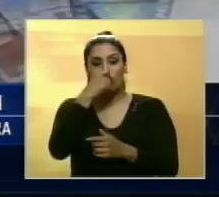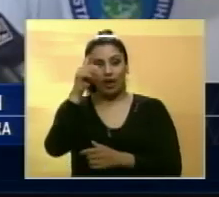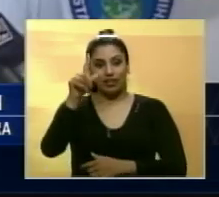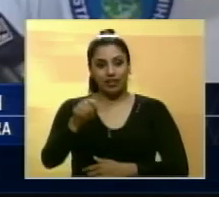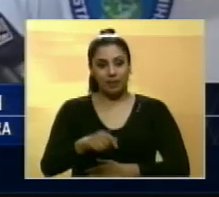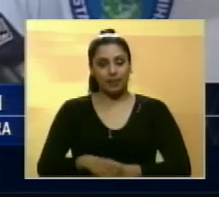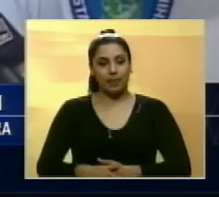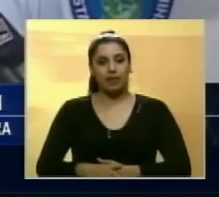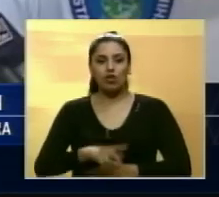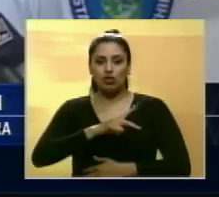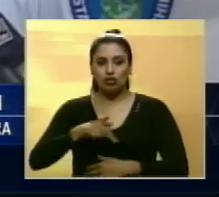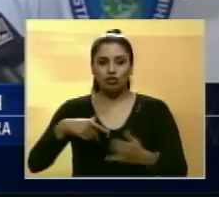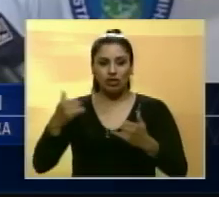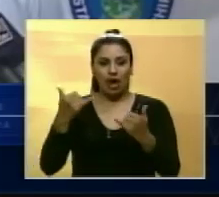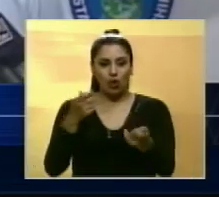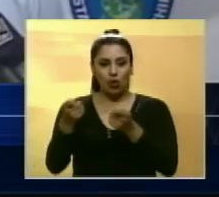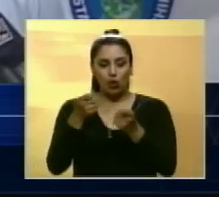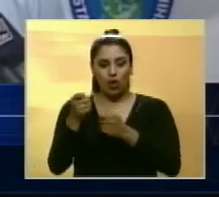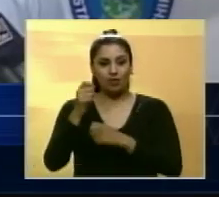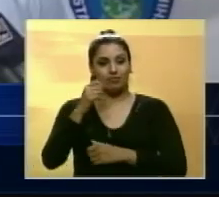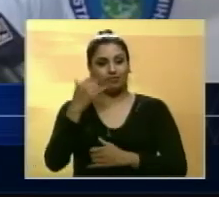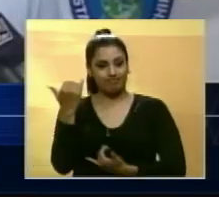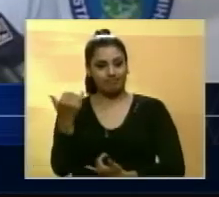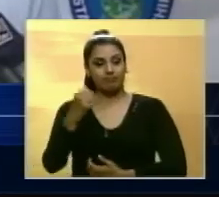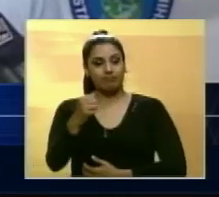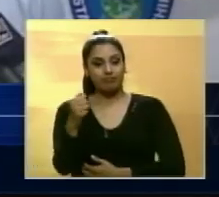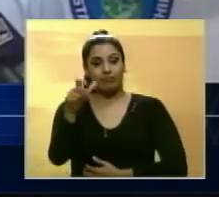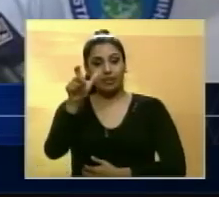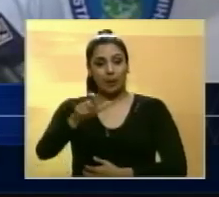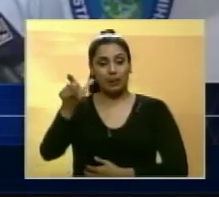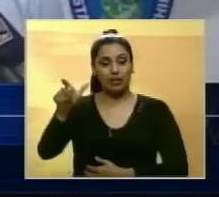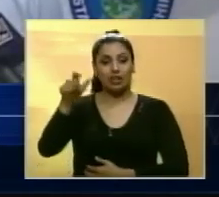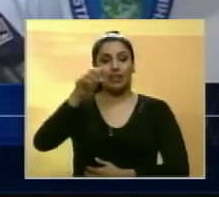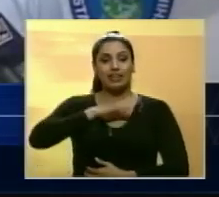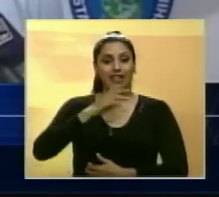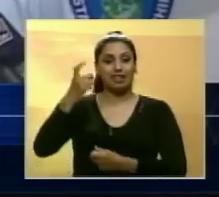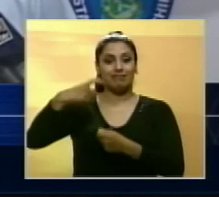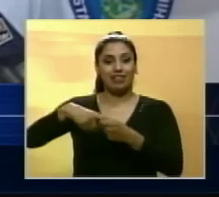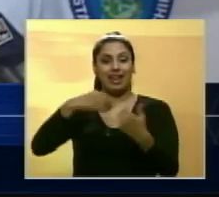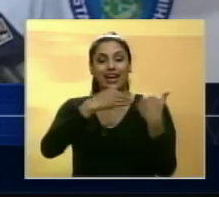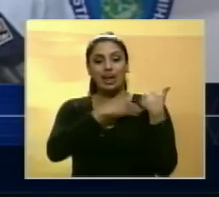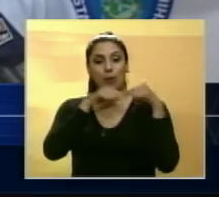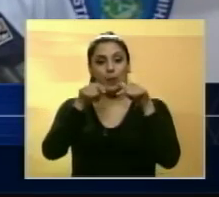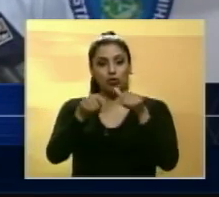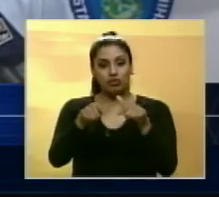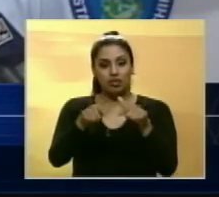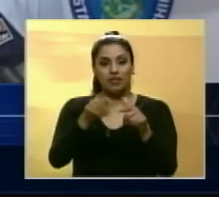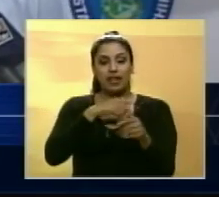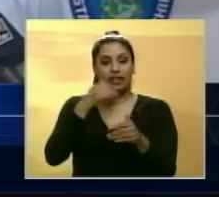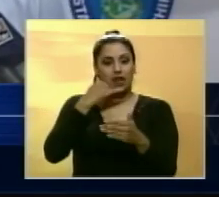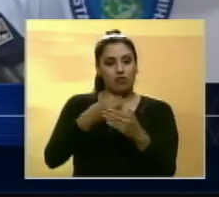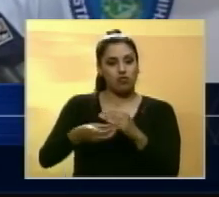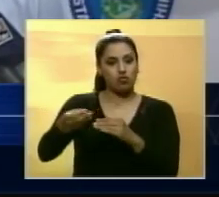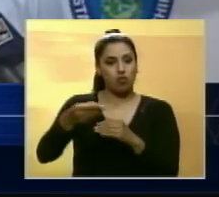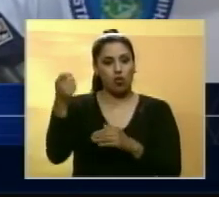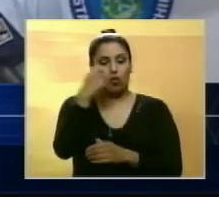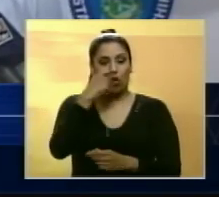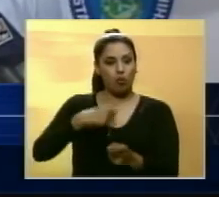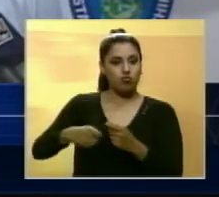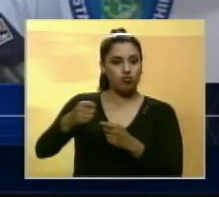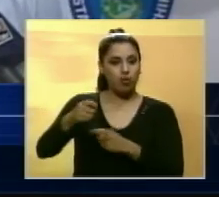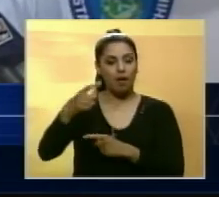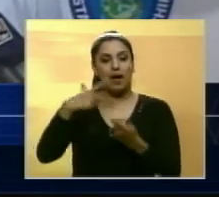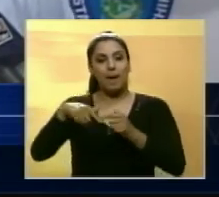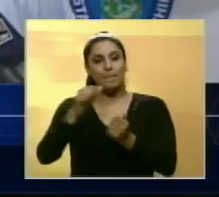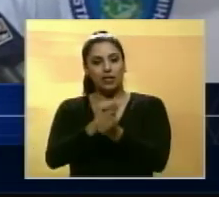droga. Vamos a tomar medidas a través de la inspectoría policial de esos funcionarios que estén incursos en estar pasando tanto droga como